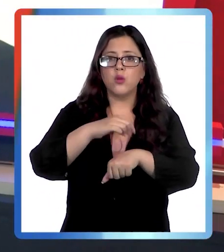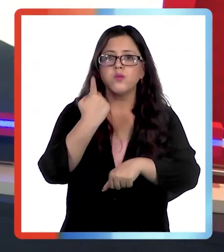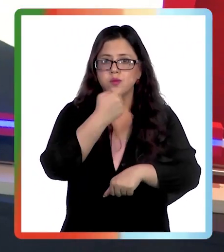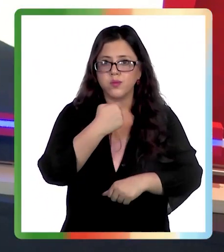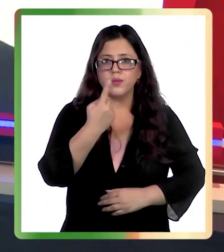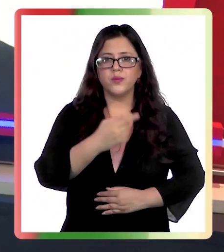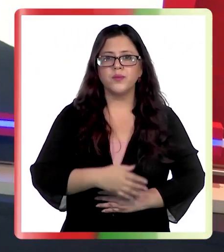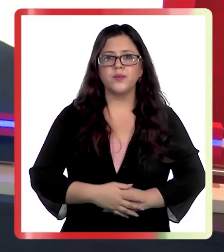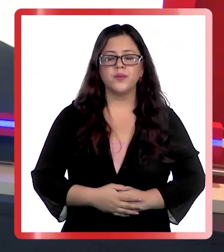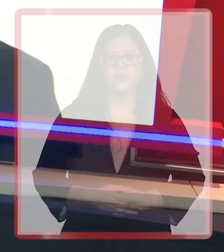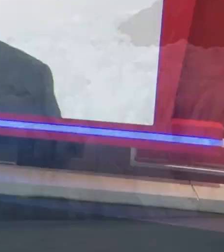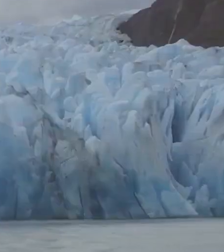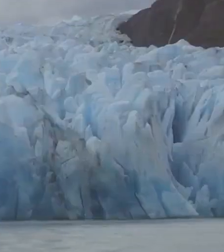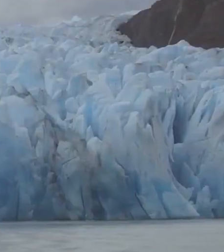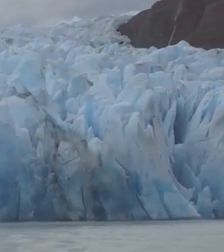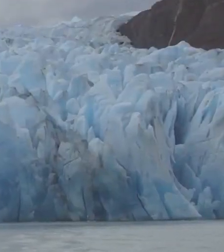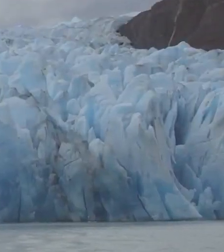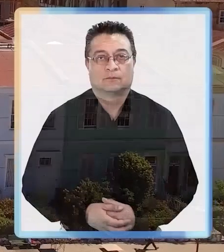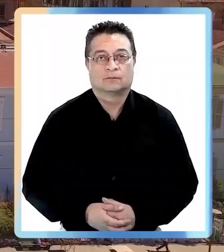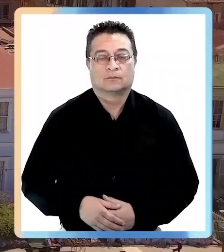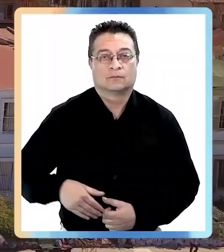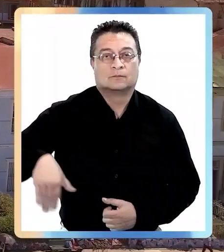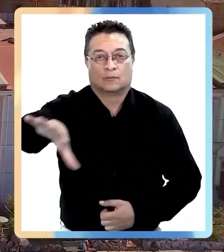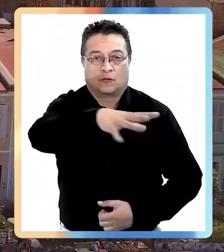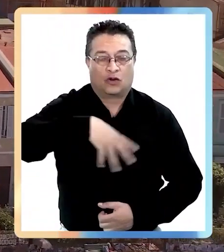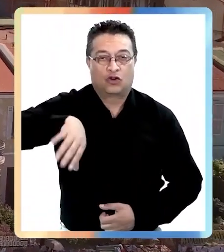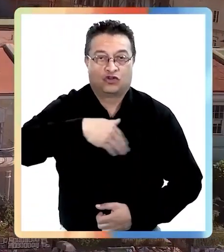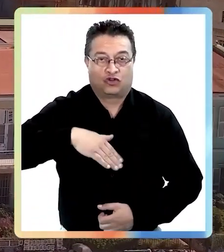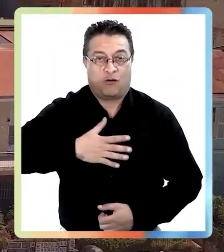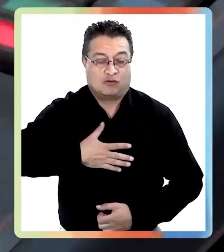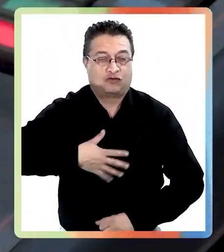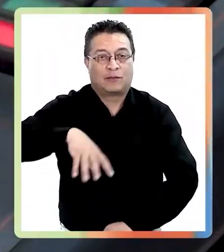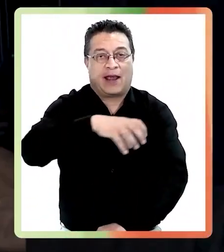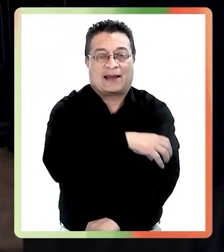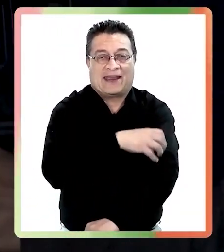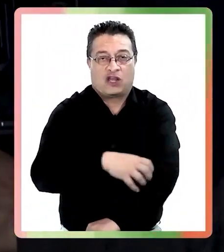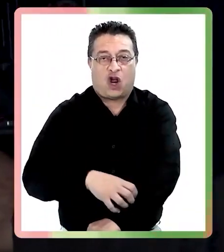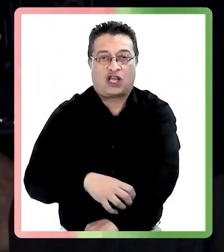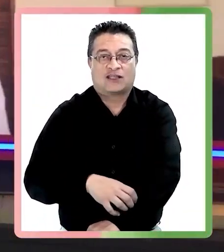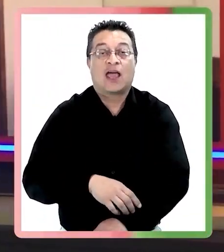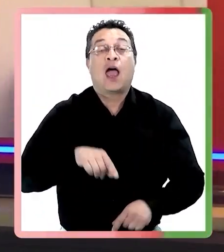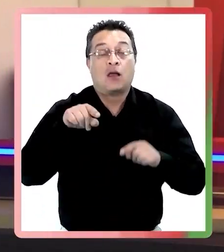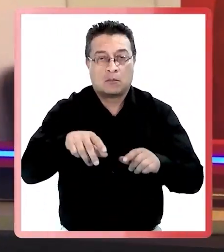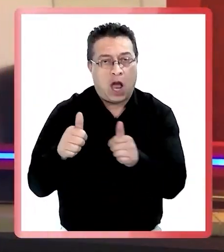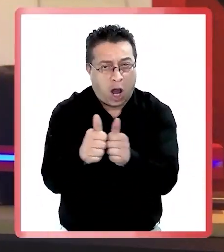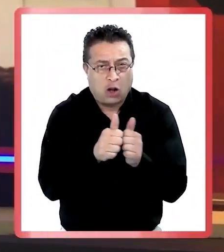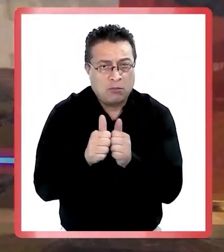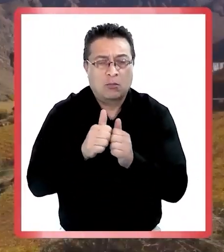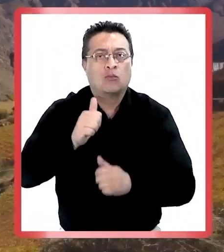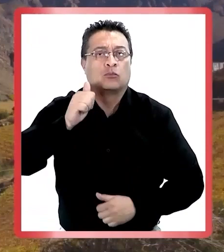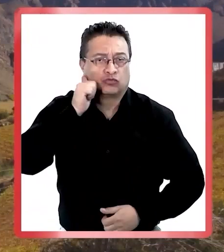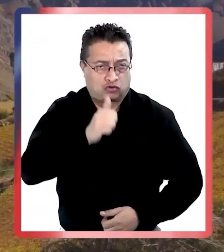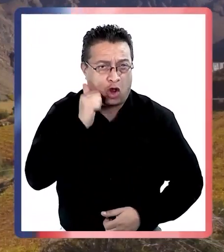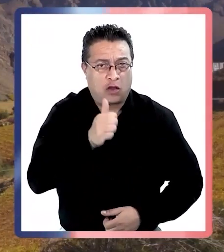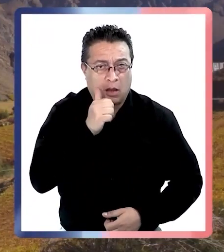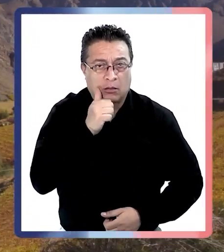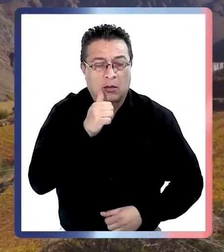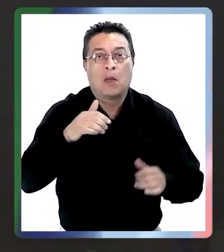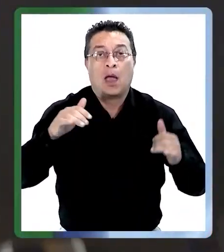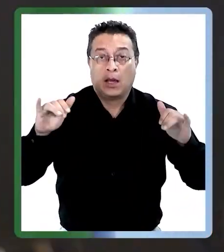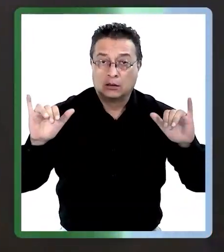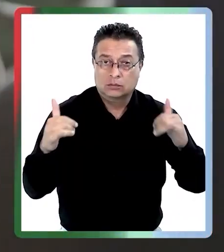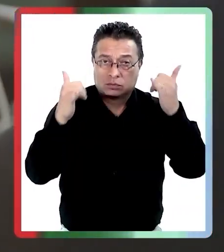bucal no se vayan somos las regiones porque acompañamos el día a día